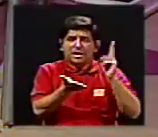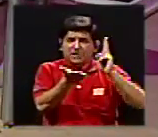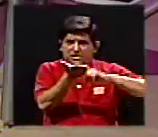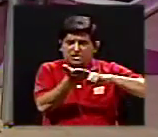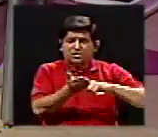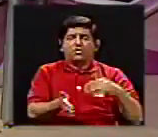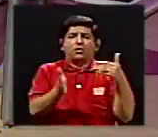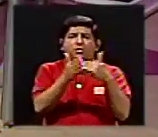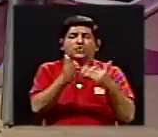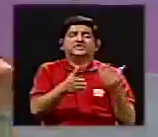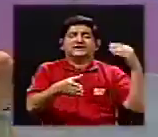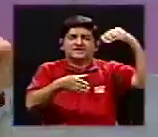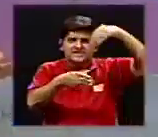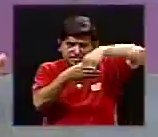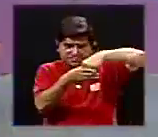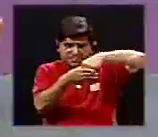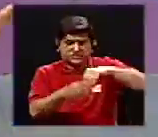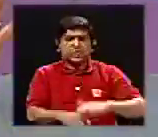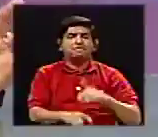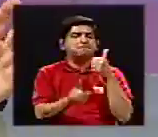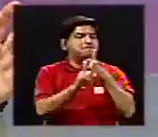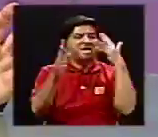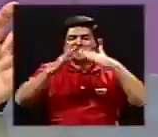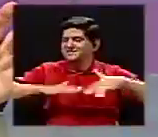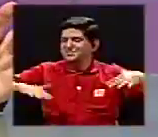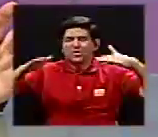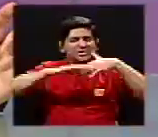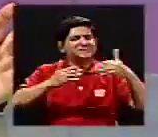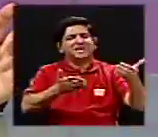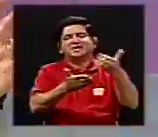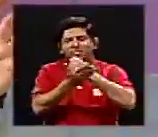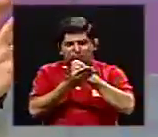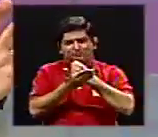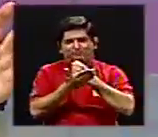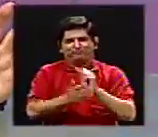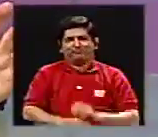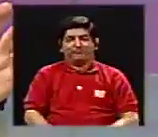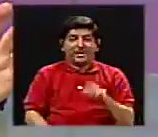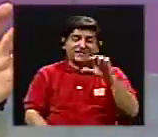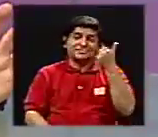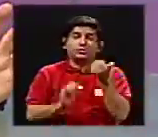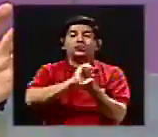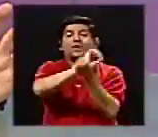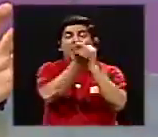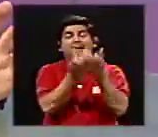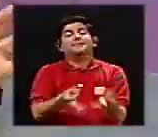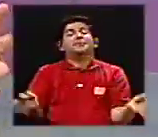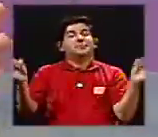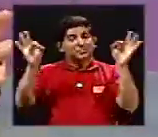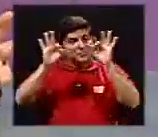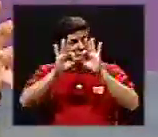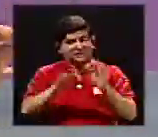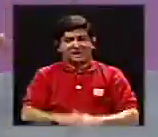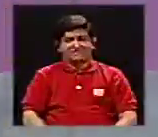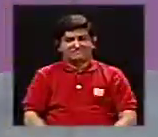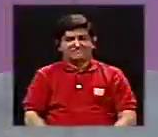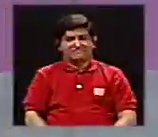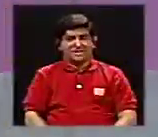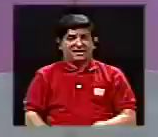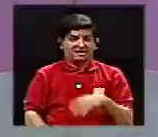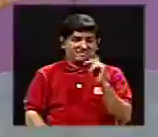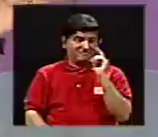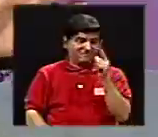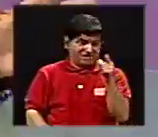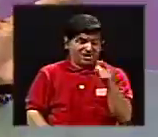se van a reinvertir en el mismo espacio donde se recolectan. Esto es otro cambio importantísimo, porque entonces